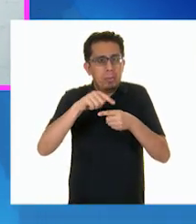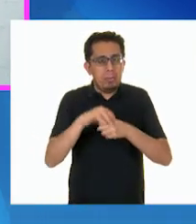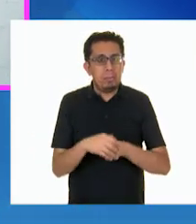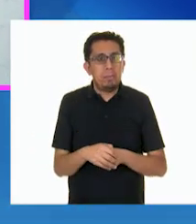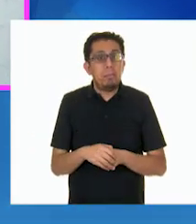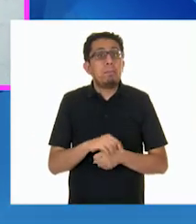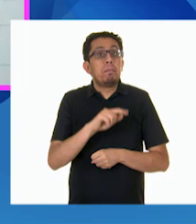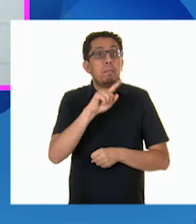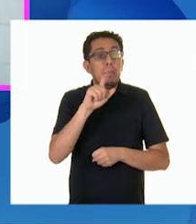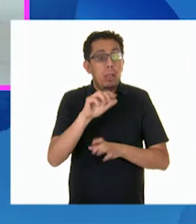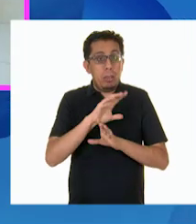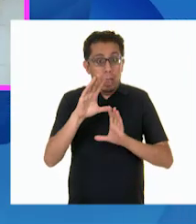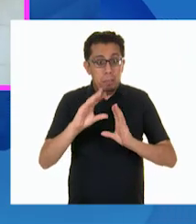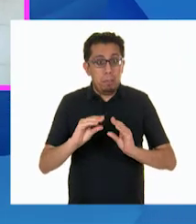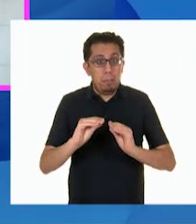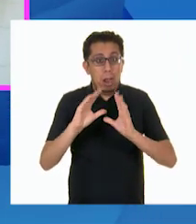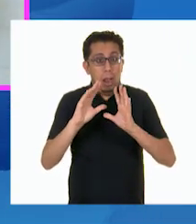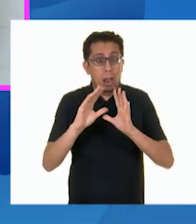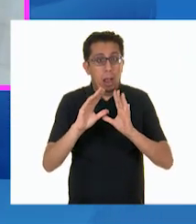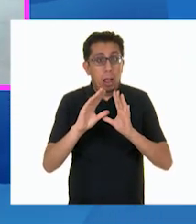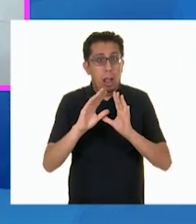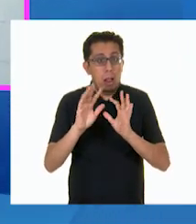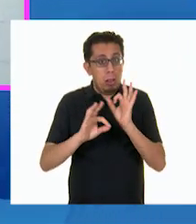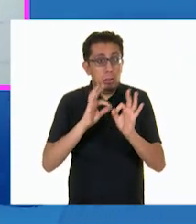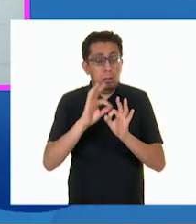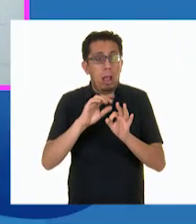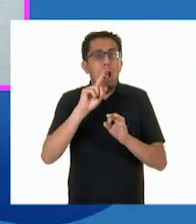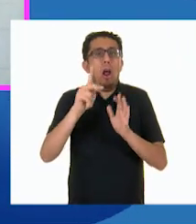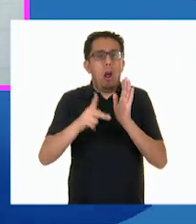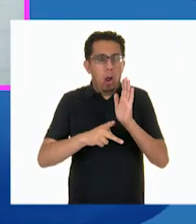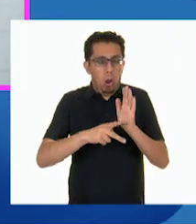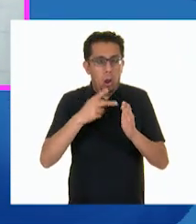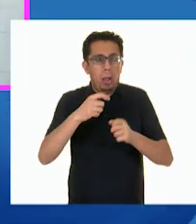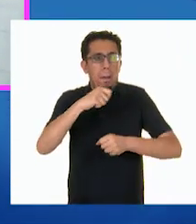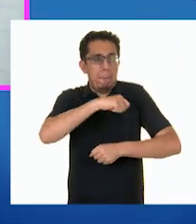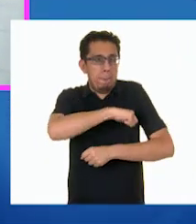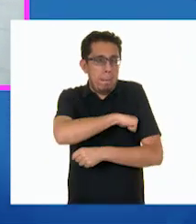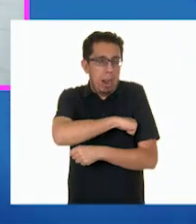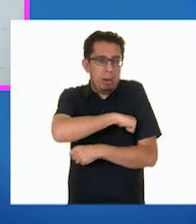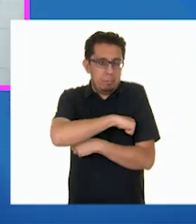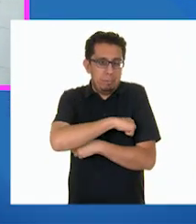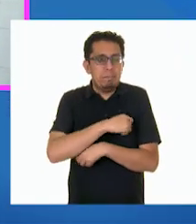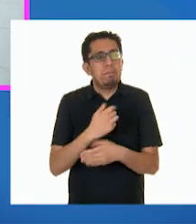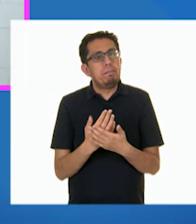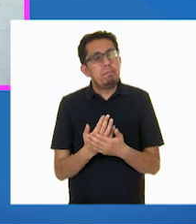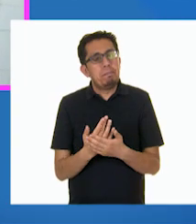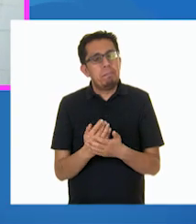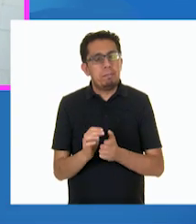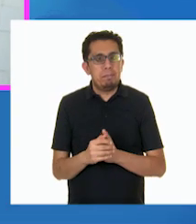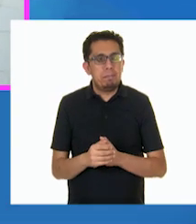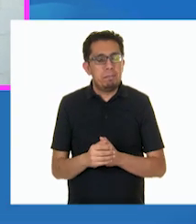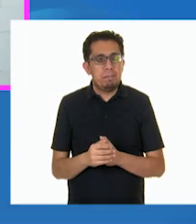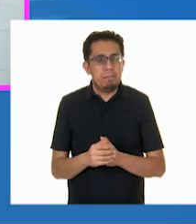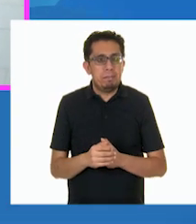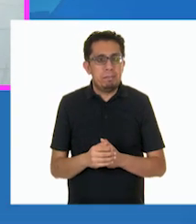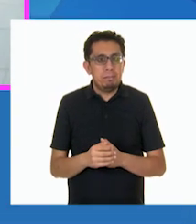Una vez que ya se encendió, lo colocas en el centro de tu axila para que te marque. Y esperas.